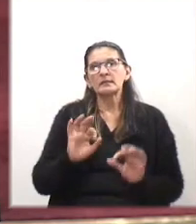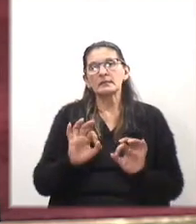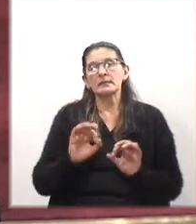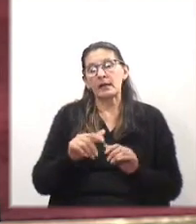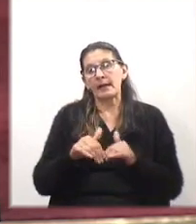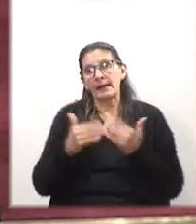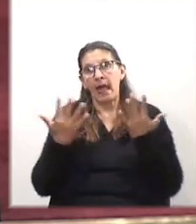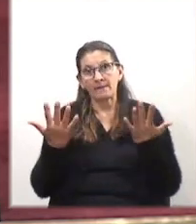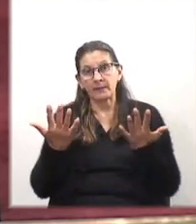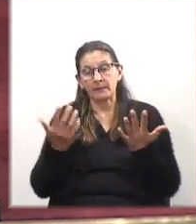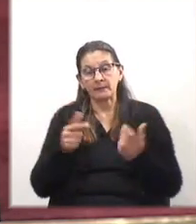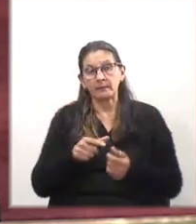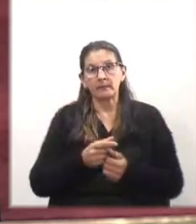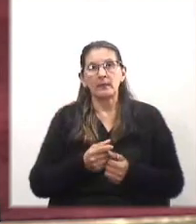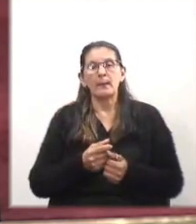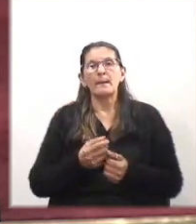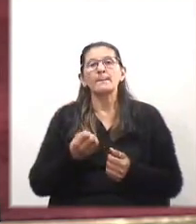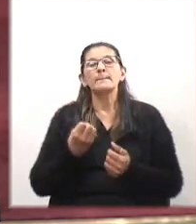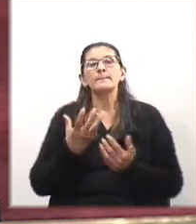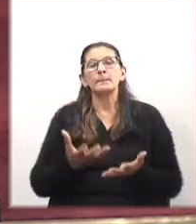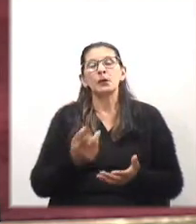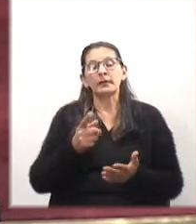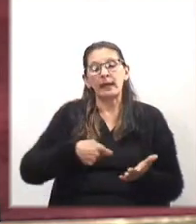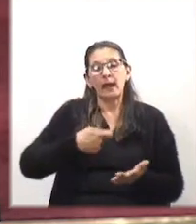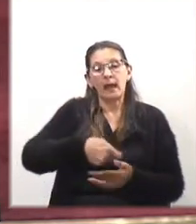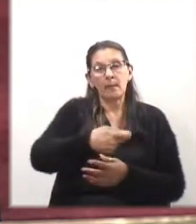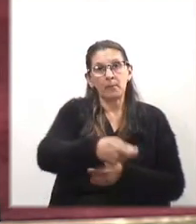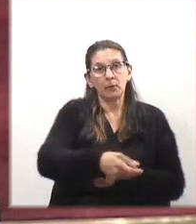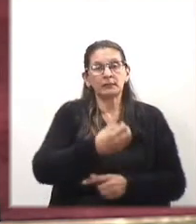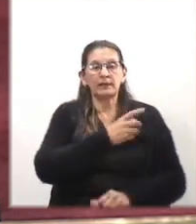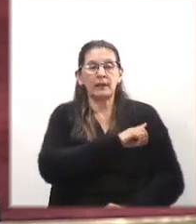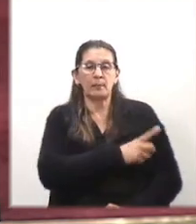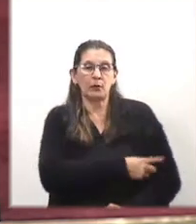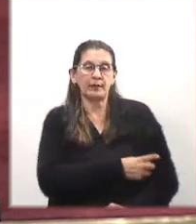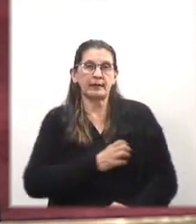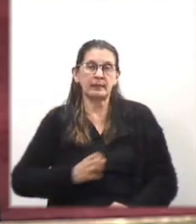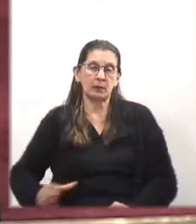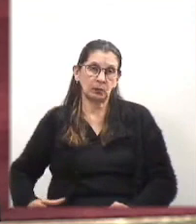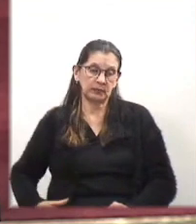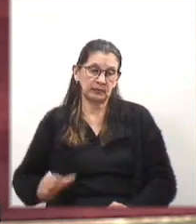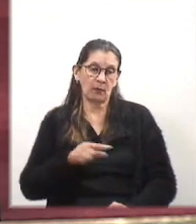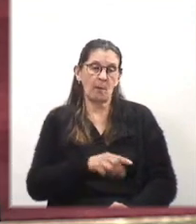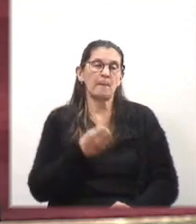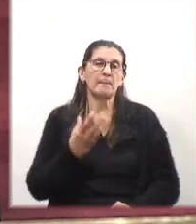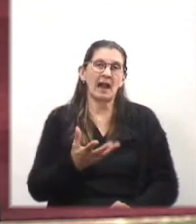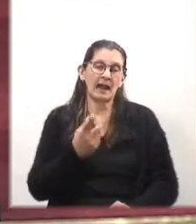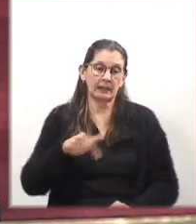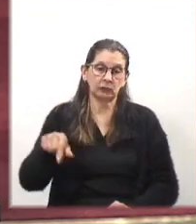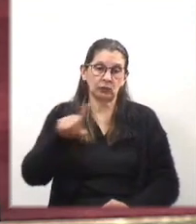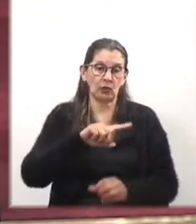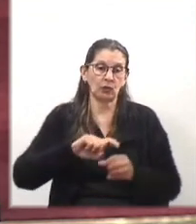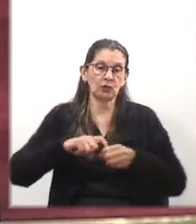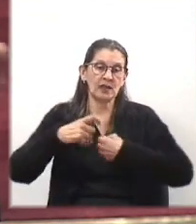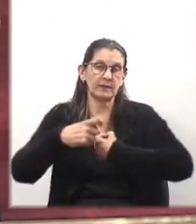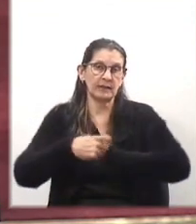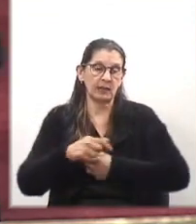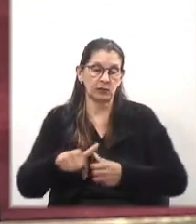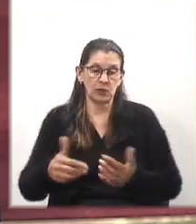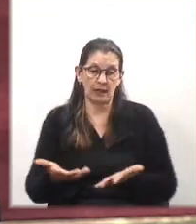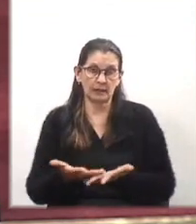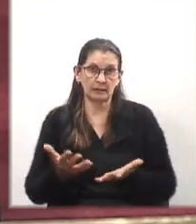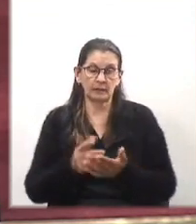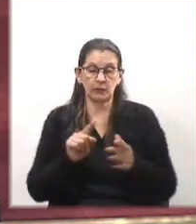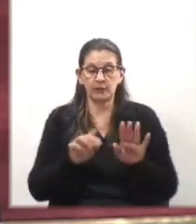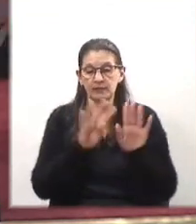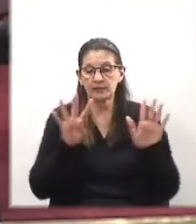excesivamente gravoso, a que el aporte que el Poder Ejecutivo pretende implementar para los afiliados activos, fijándose en